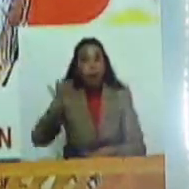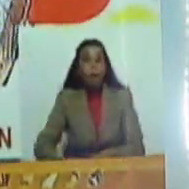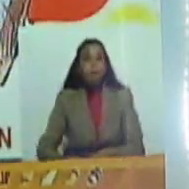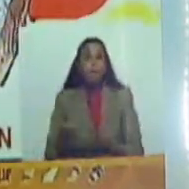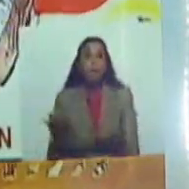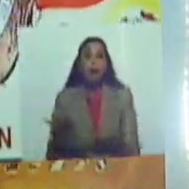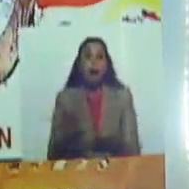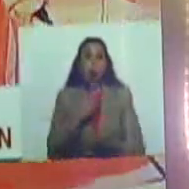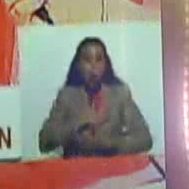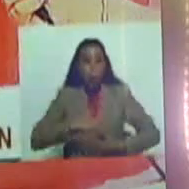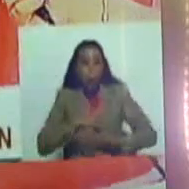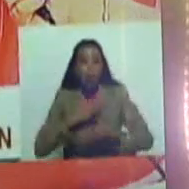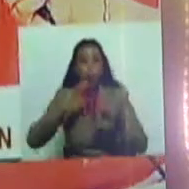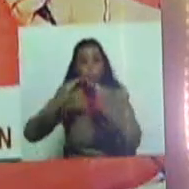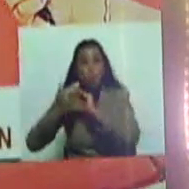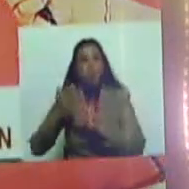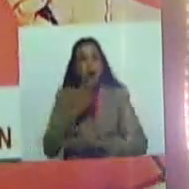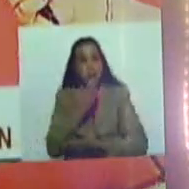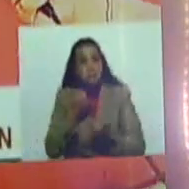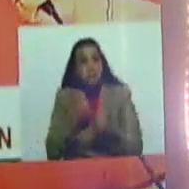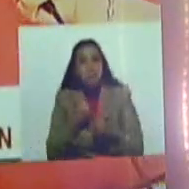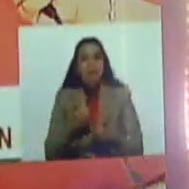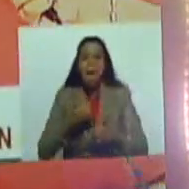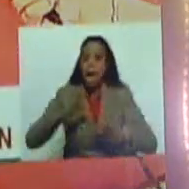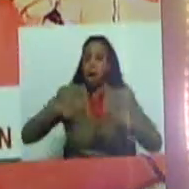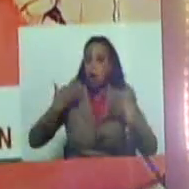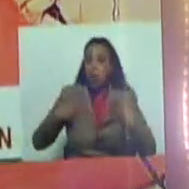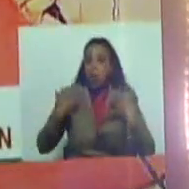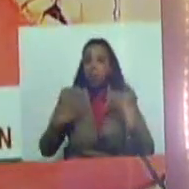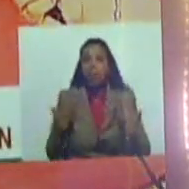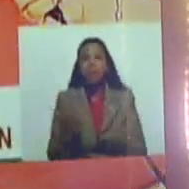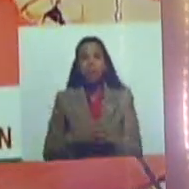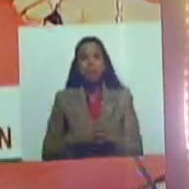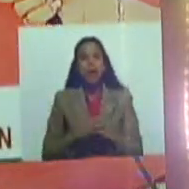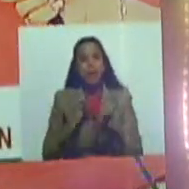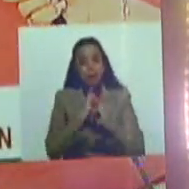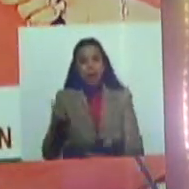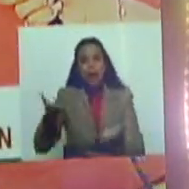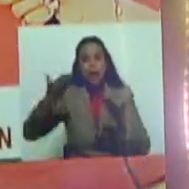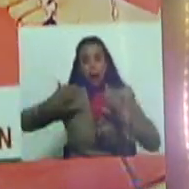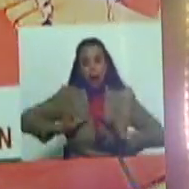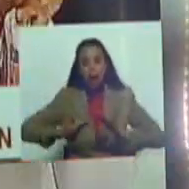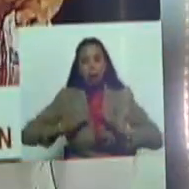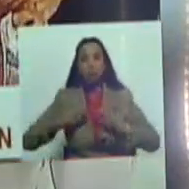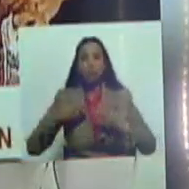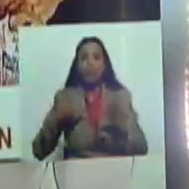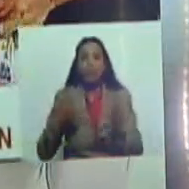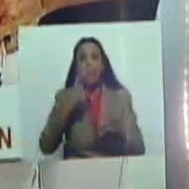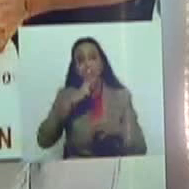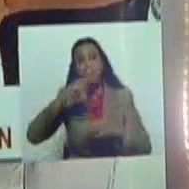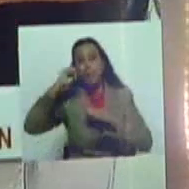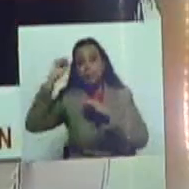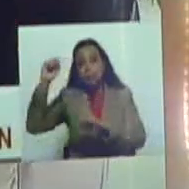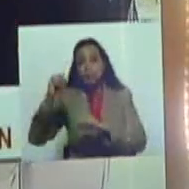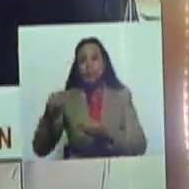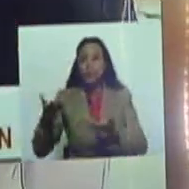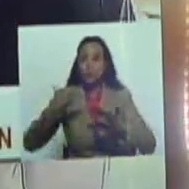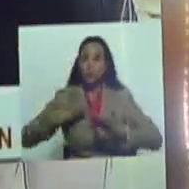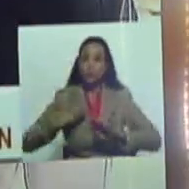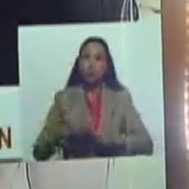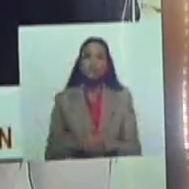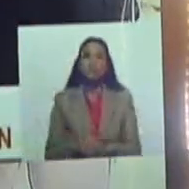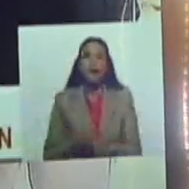con el lenguaje corporal, como ya yo les he dicho mil veces, de caletre, de regañada, de aprendido, está a punto que dice yo a mis compañeros, o